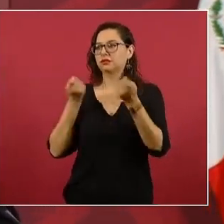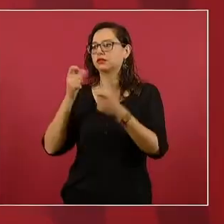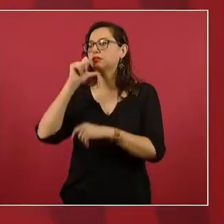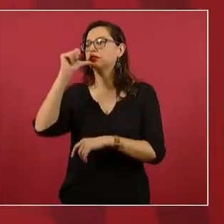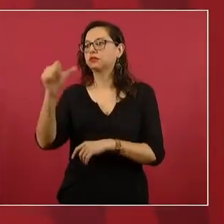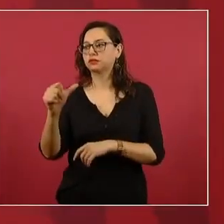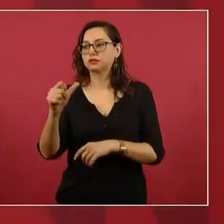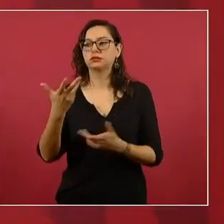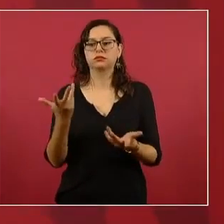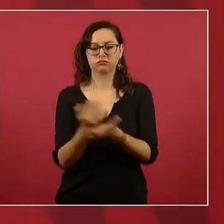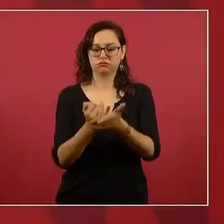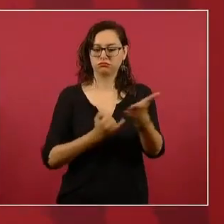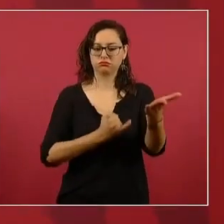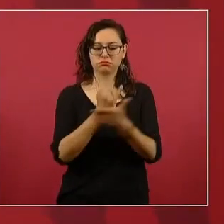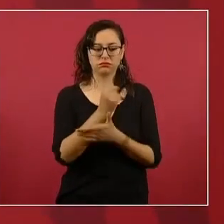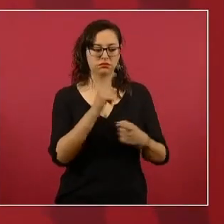ayudó